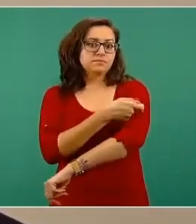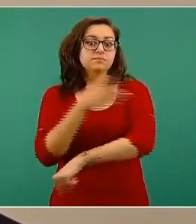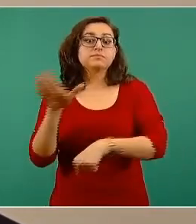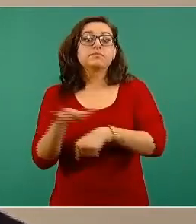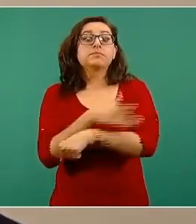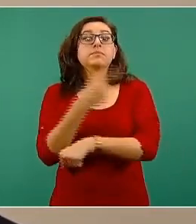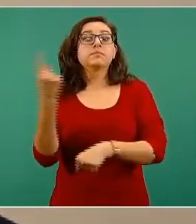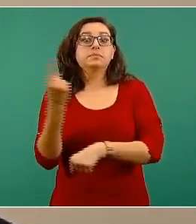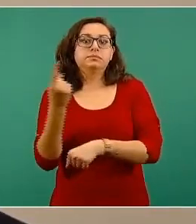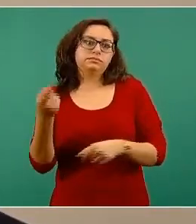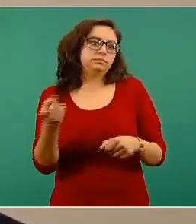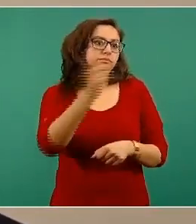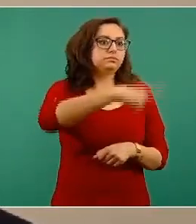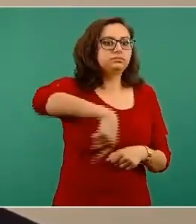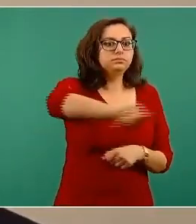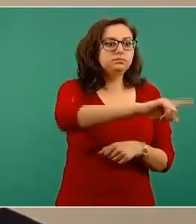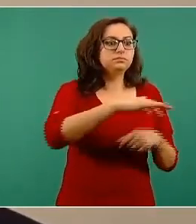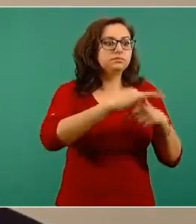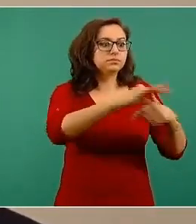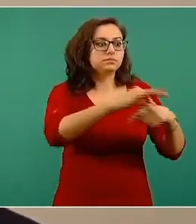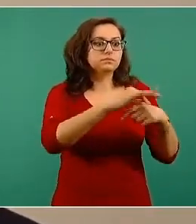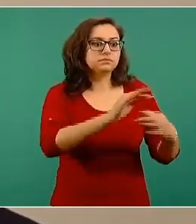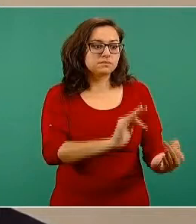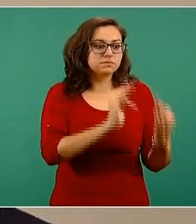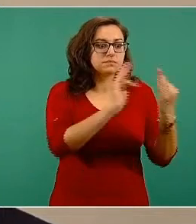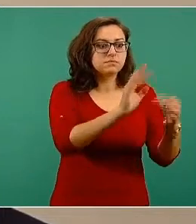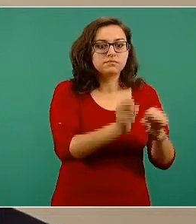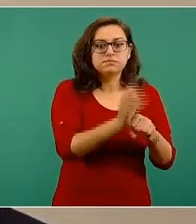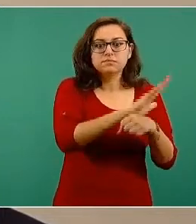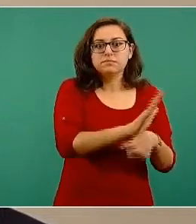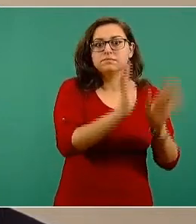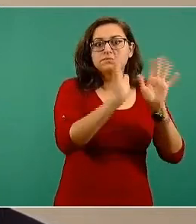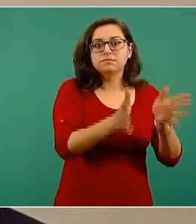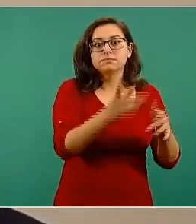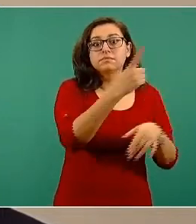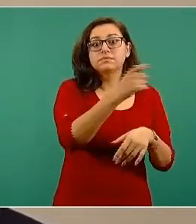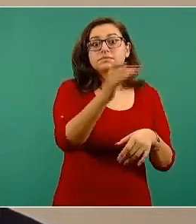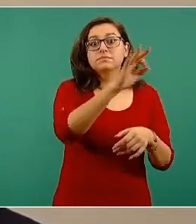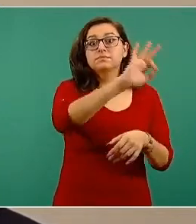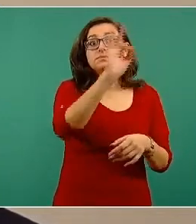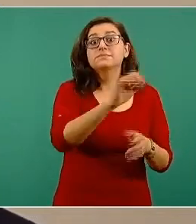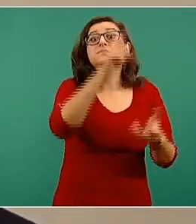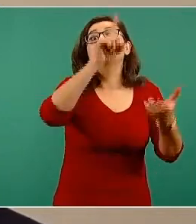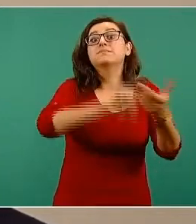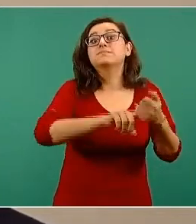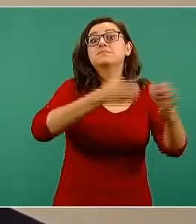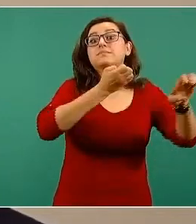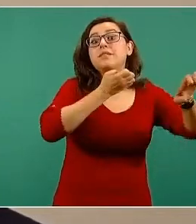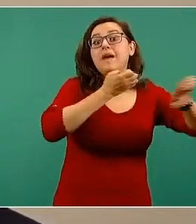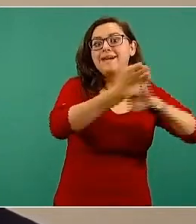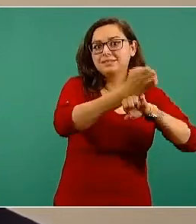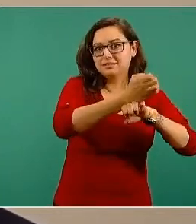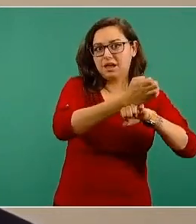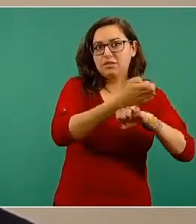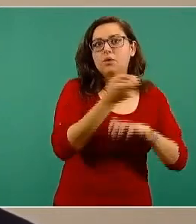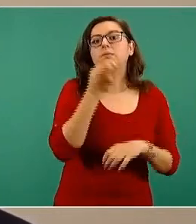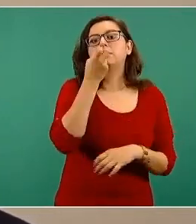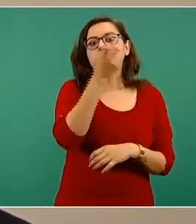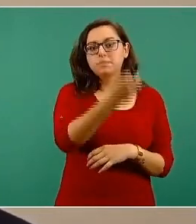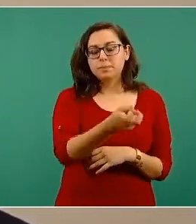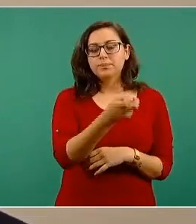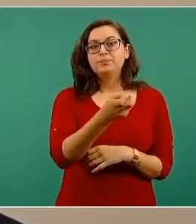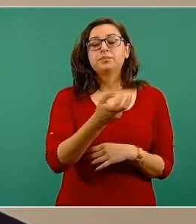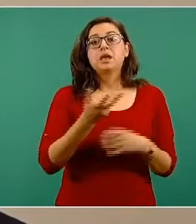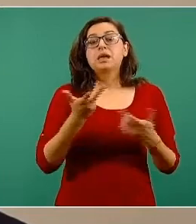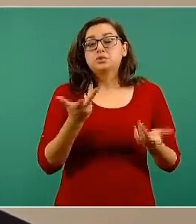inicia, son grupos que continúan identificándose y mientras obviamente no se tenga ya la certeza de haber